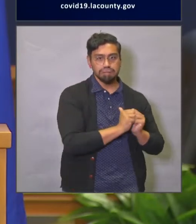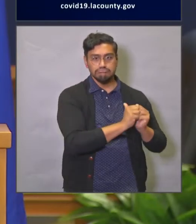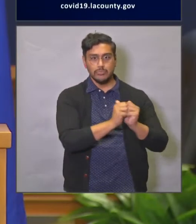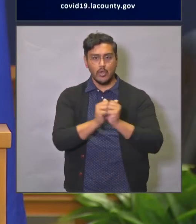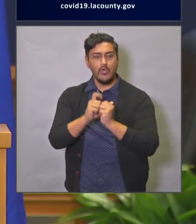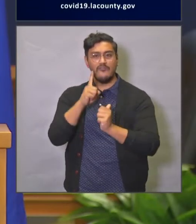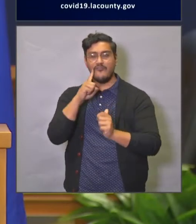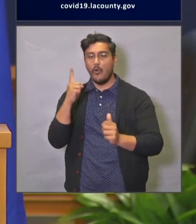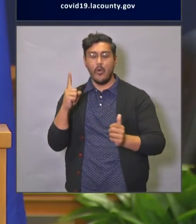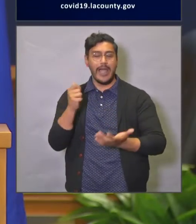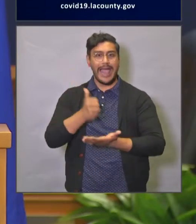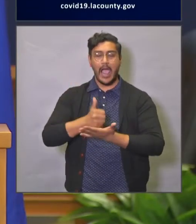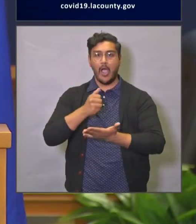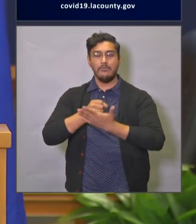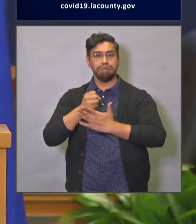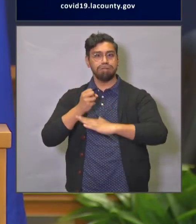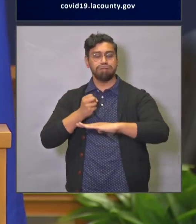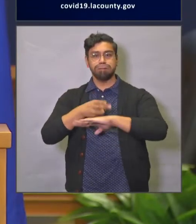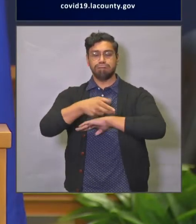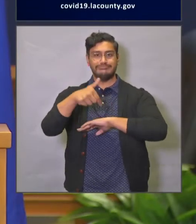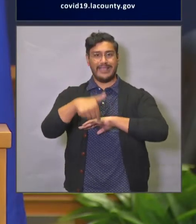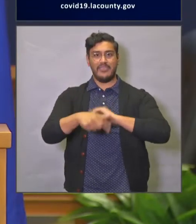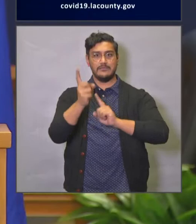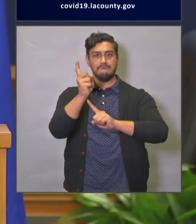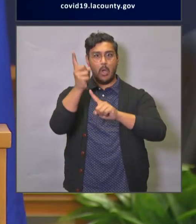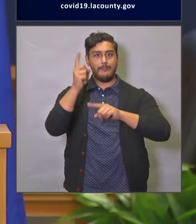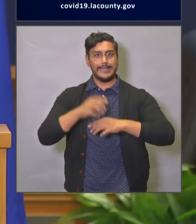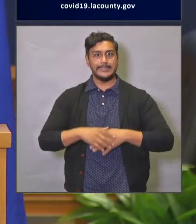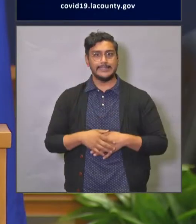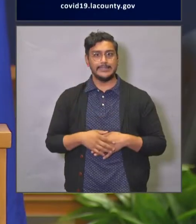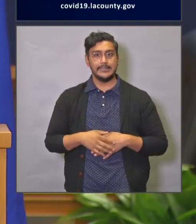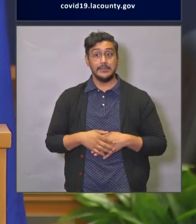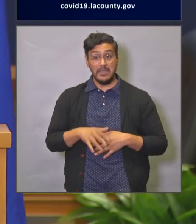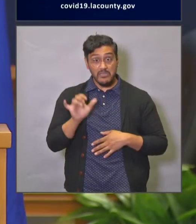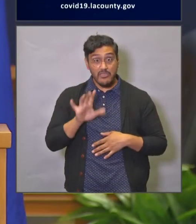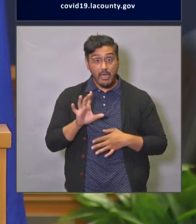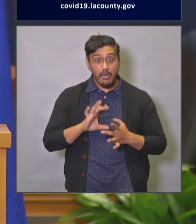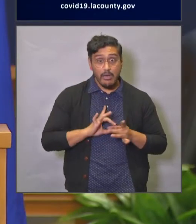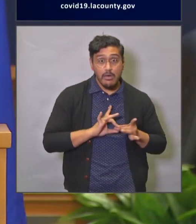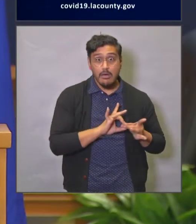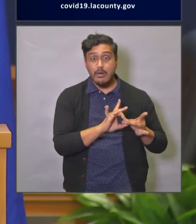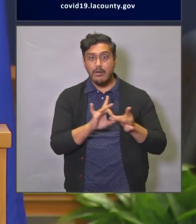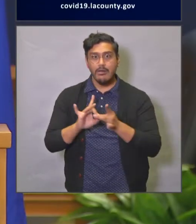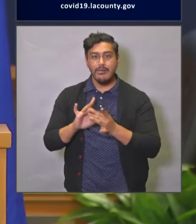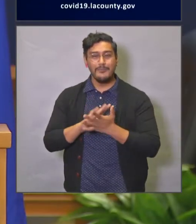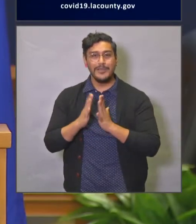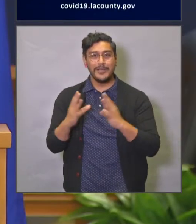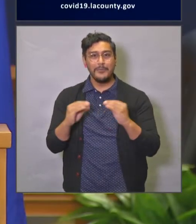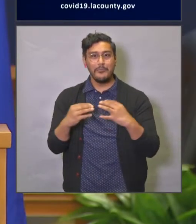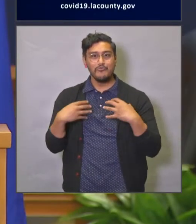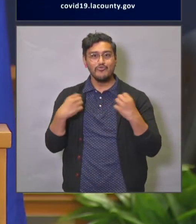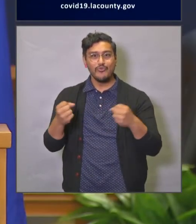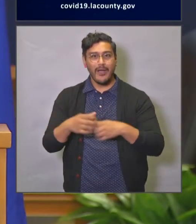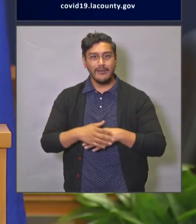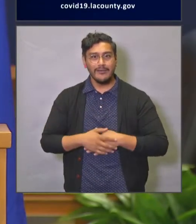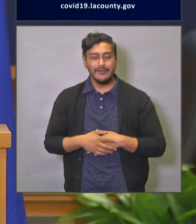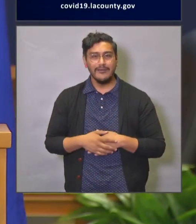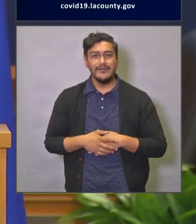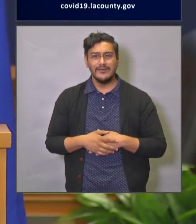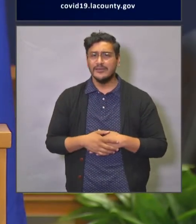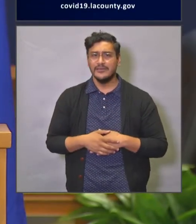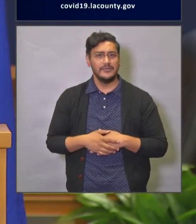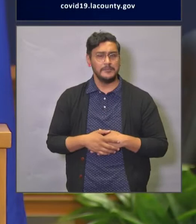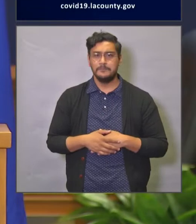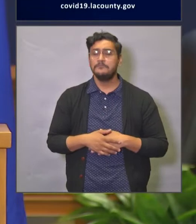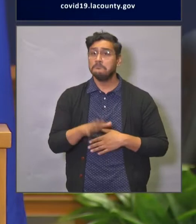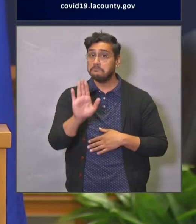este momento. Una unidad nos ha hecho más fuerte. Esto no es para minimizar la tristeza